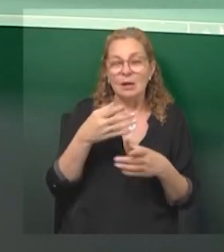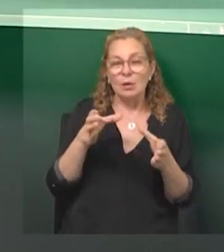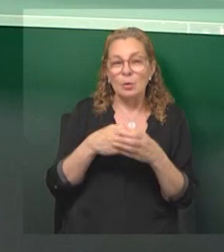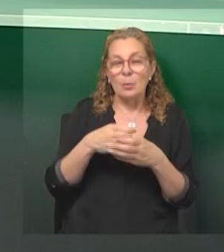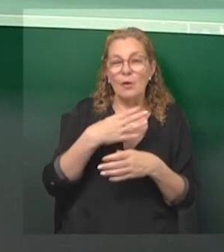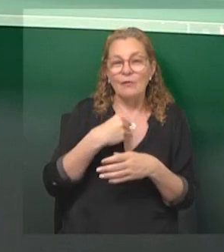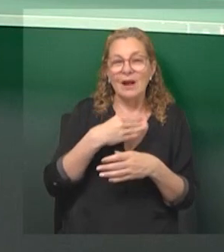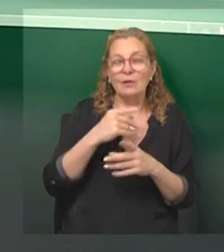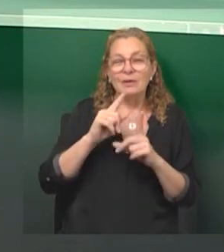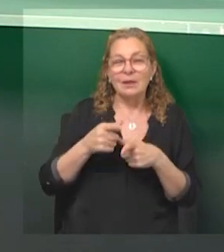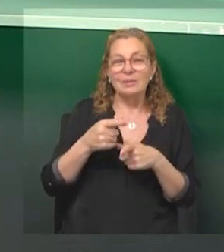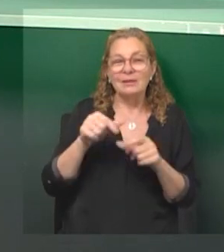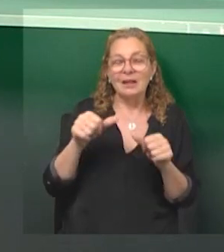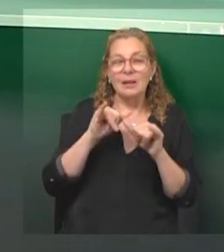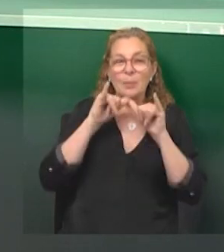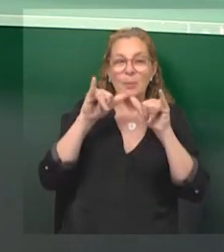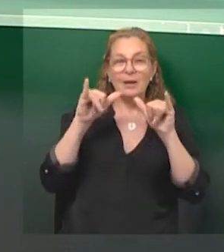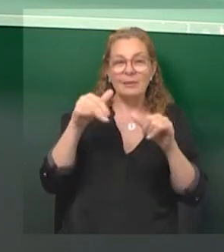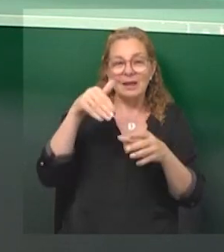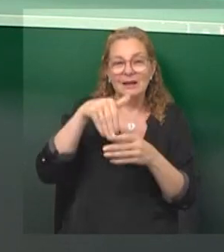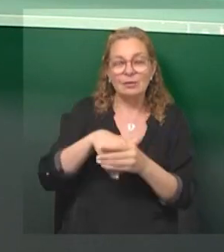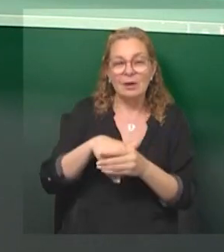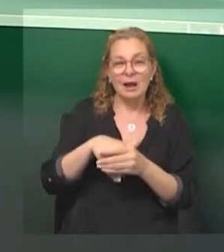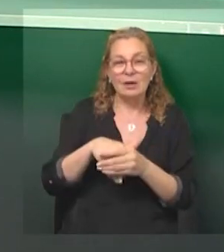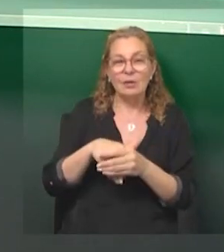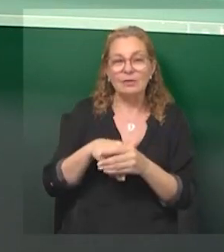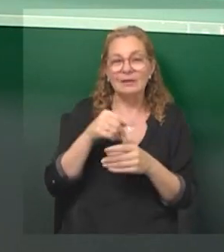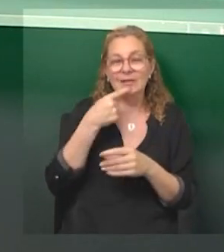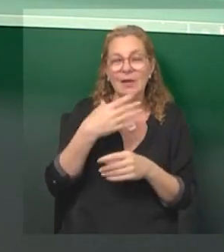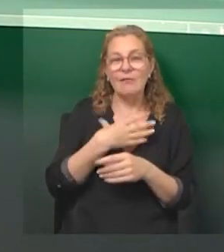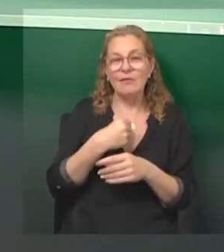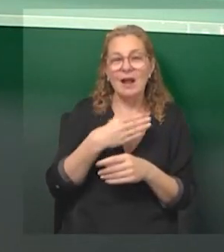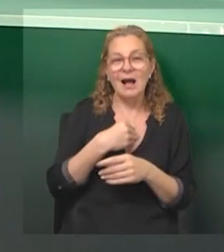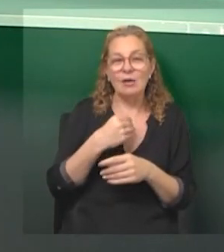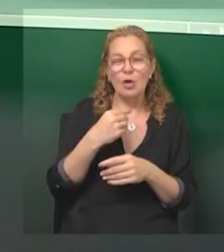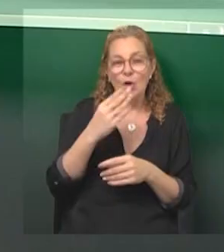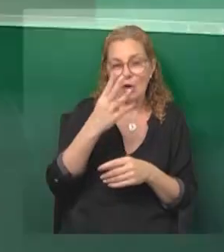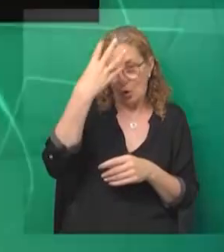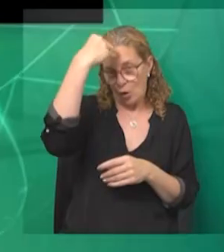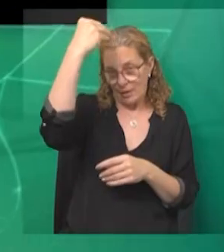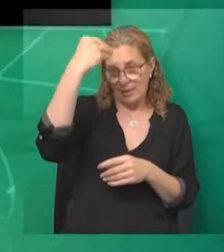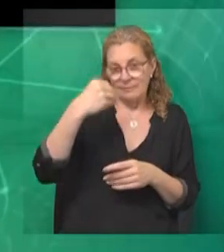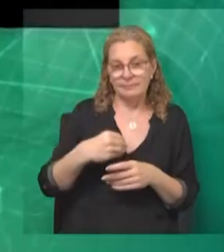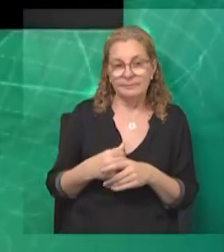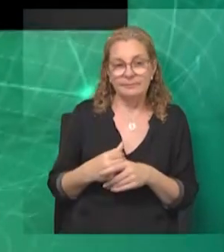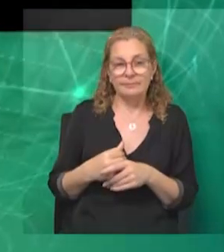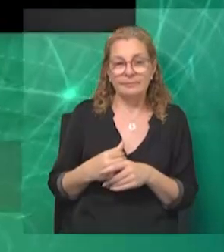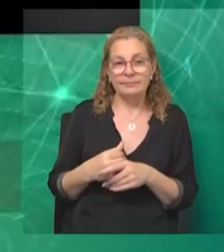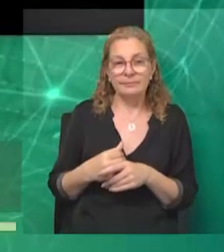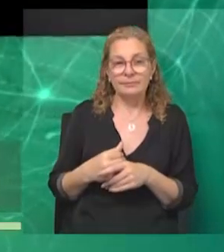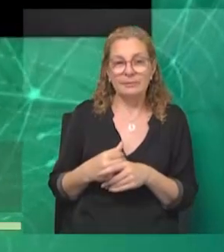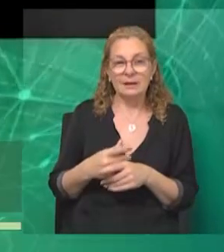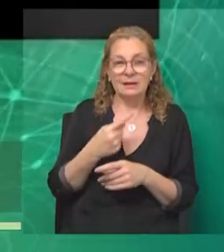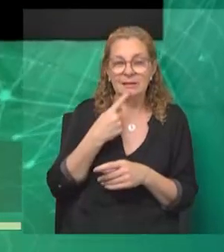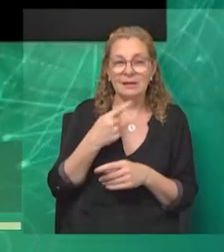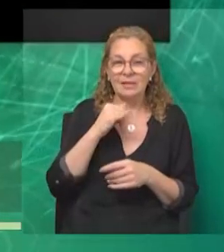nacional y también de hacer propaganda electoral con la leyenda blancos con Ojeda la denuncia